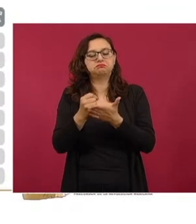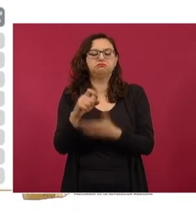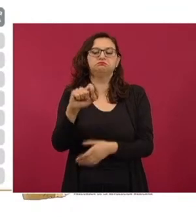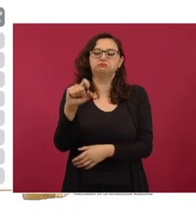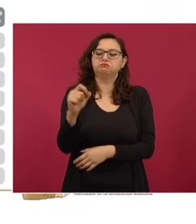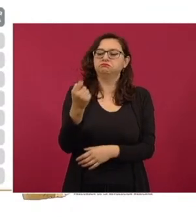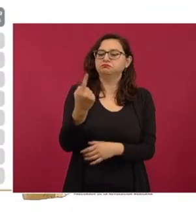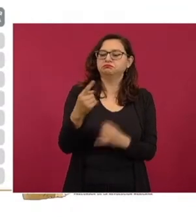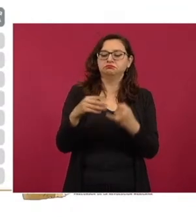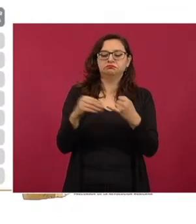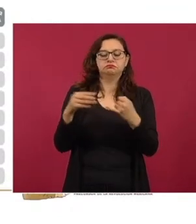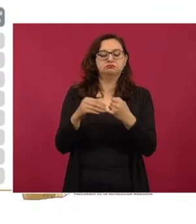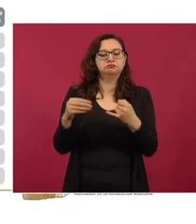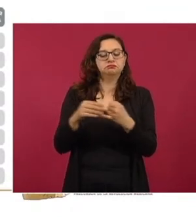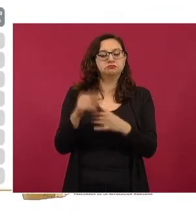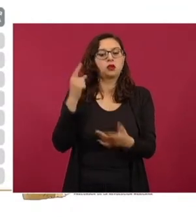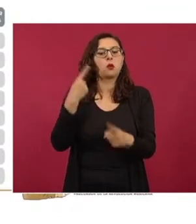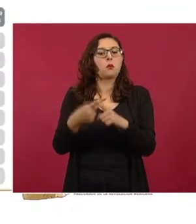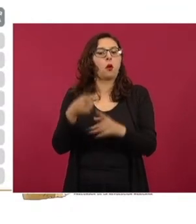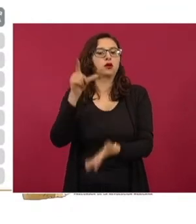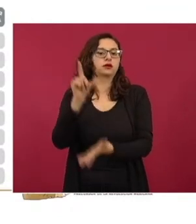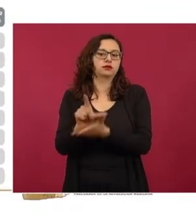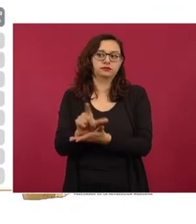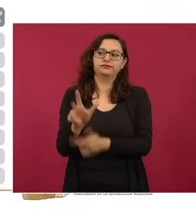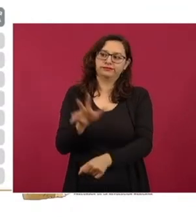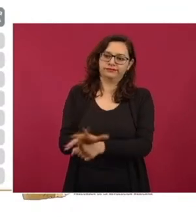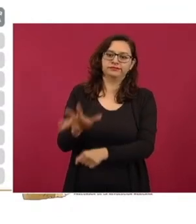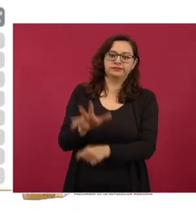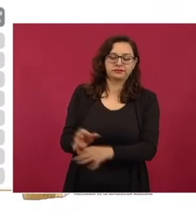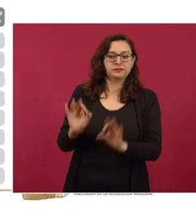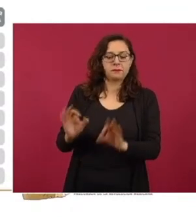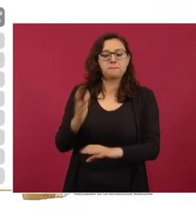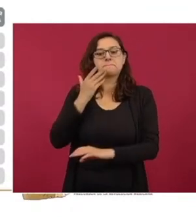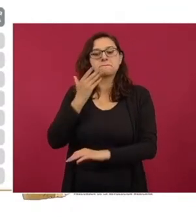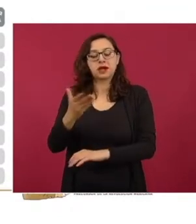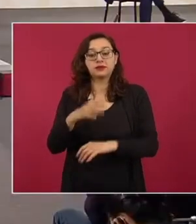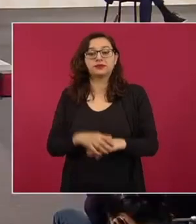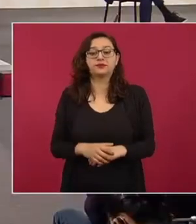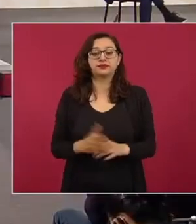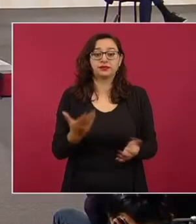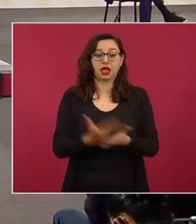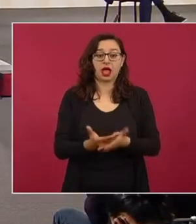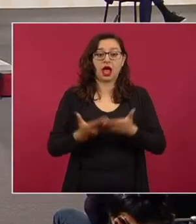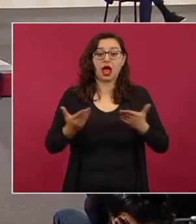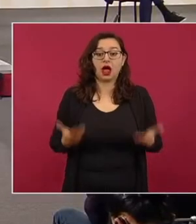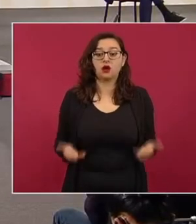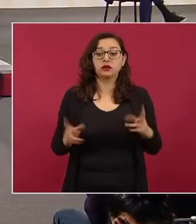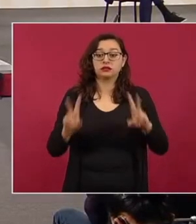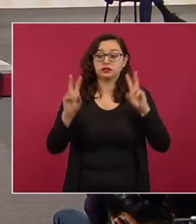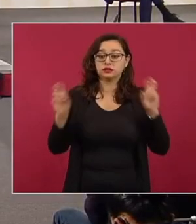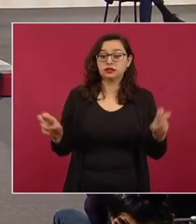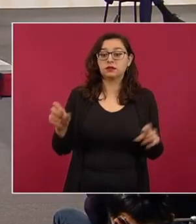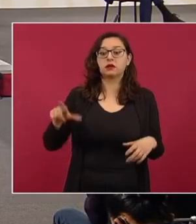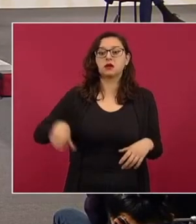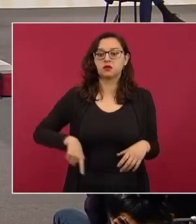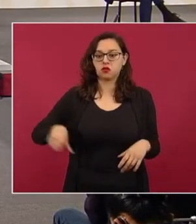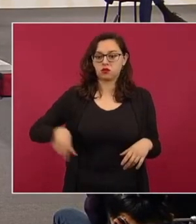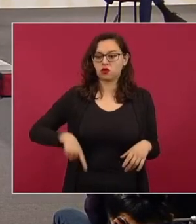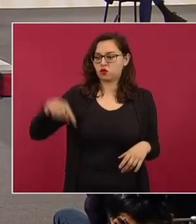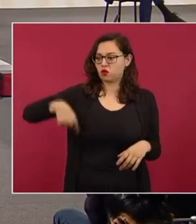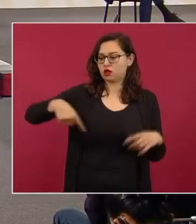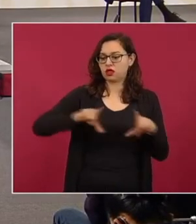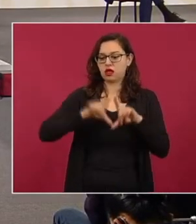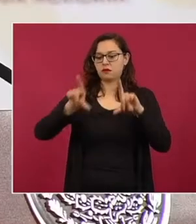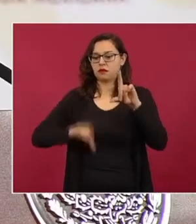Y precisamente esta política del gobierno del presidente Andrés Manuel López Obrador en relación a los combustibles